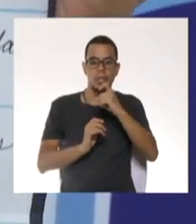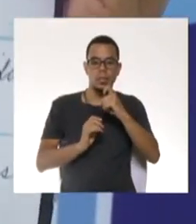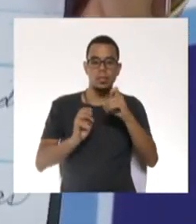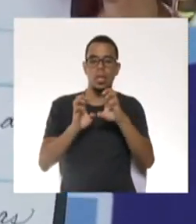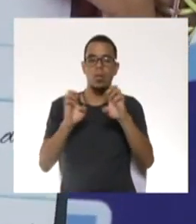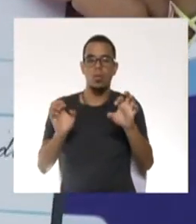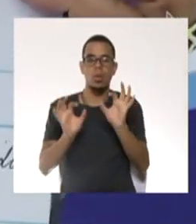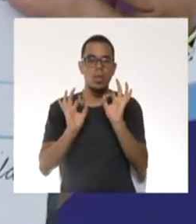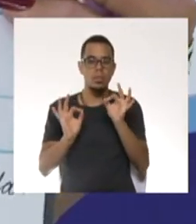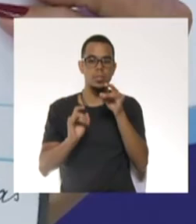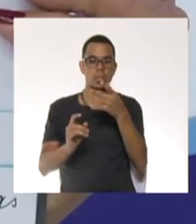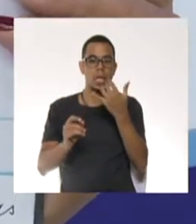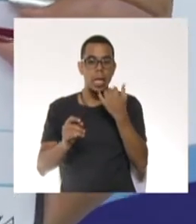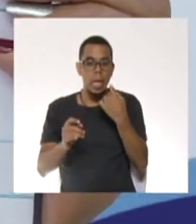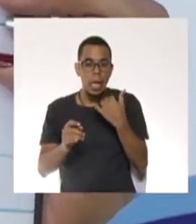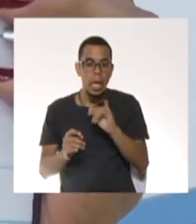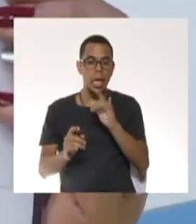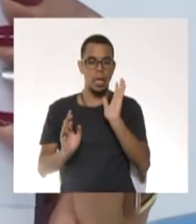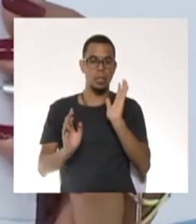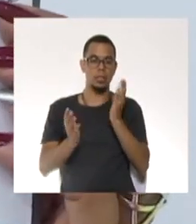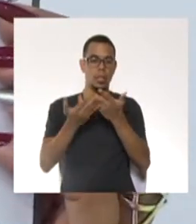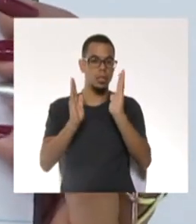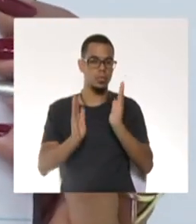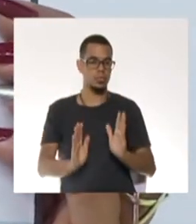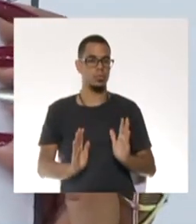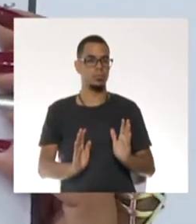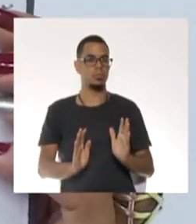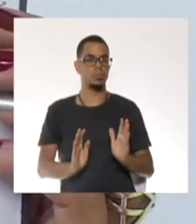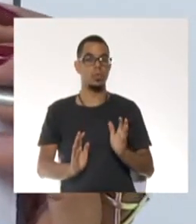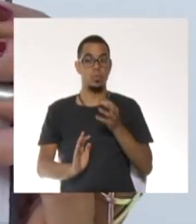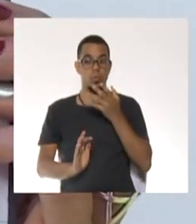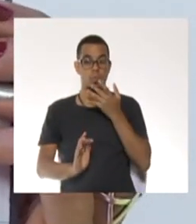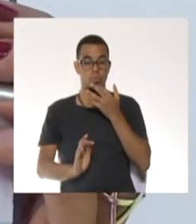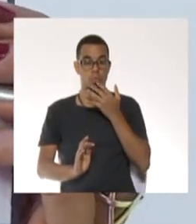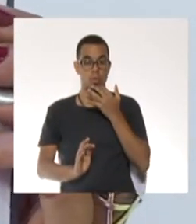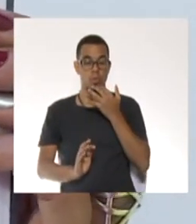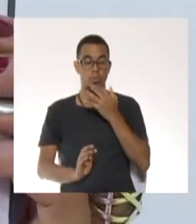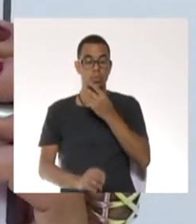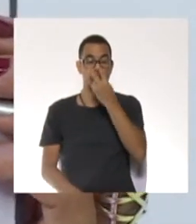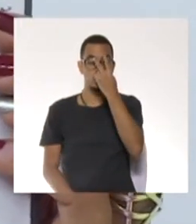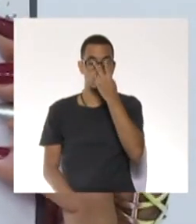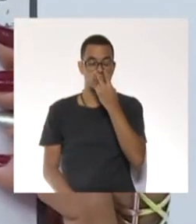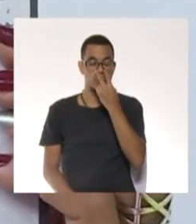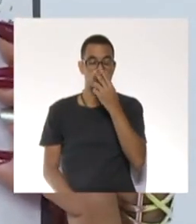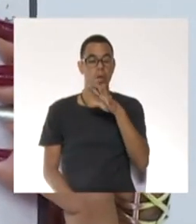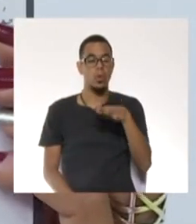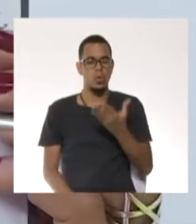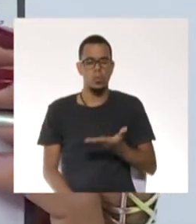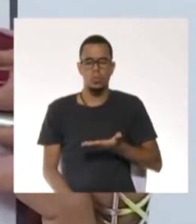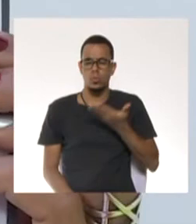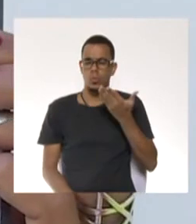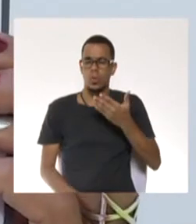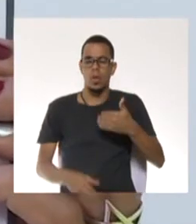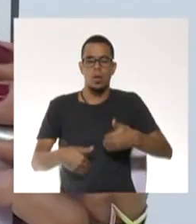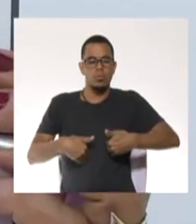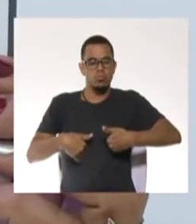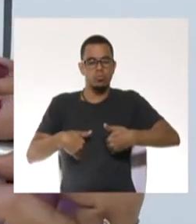el caso de nuestros estudiantes con deficiencias visuales, tratar de